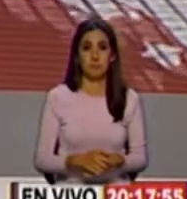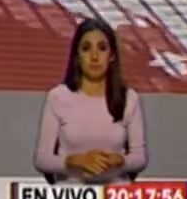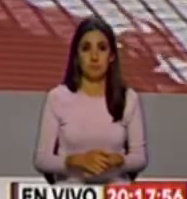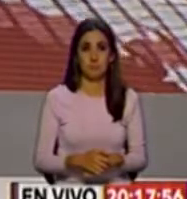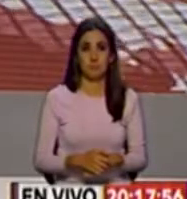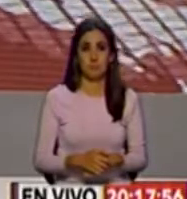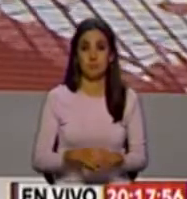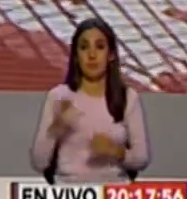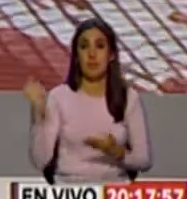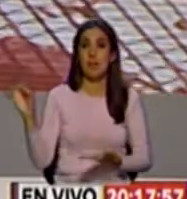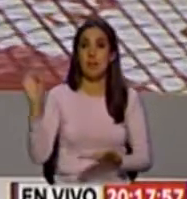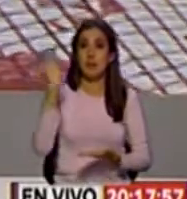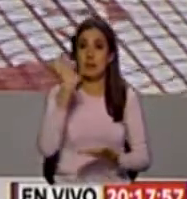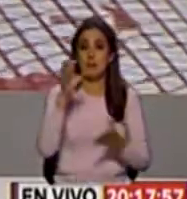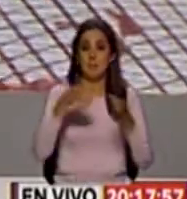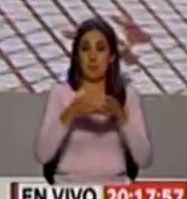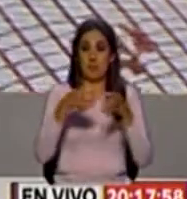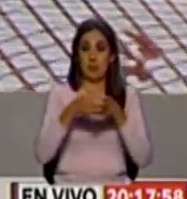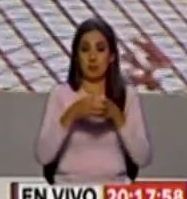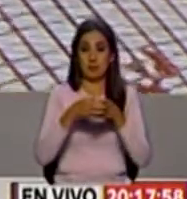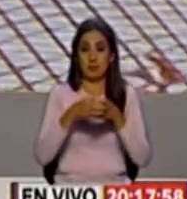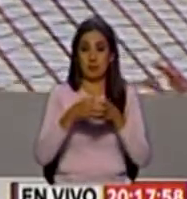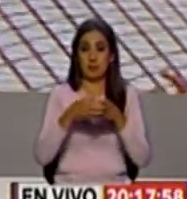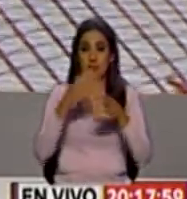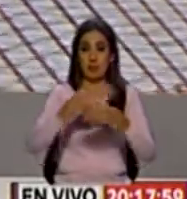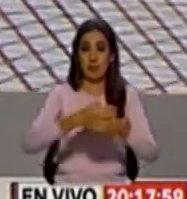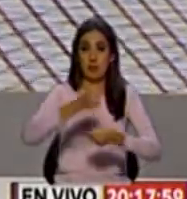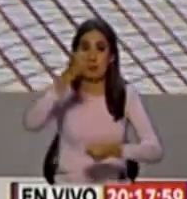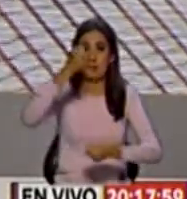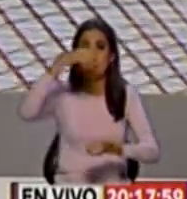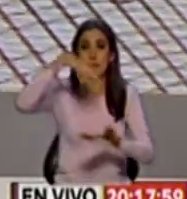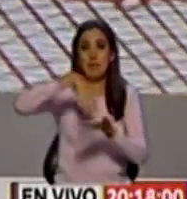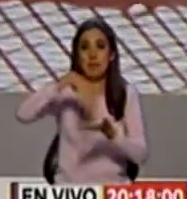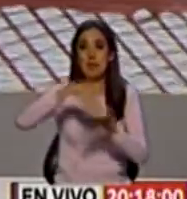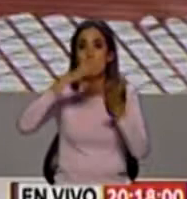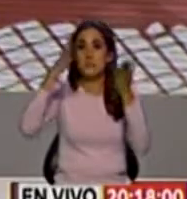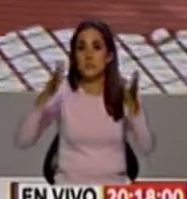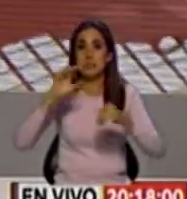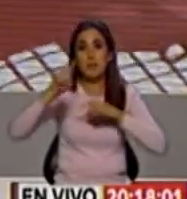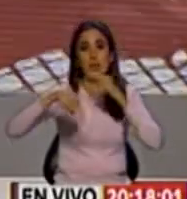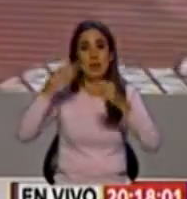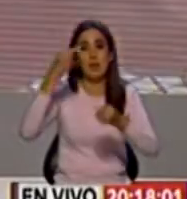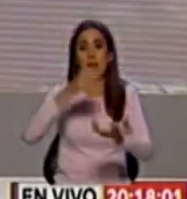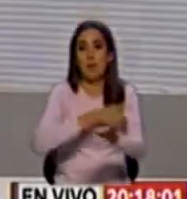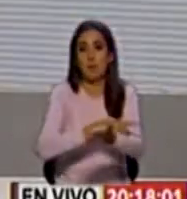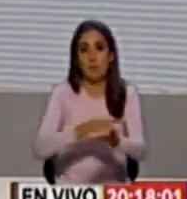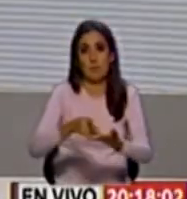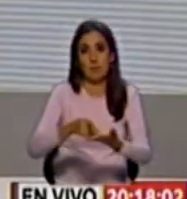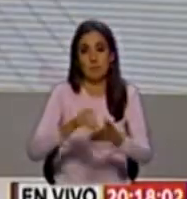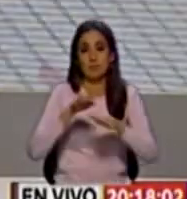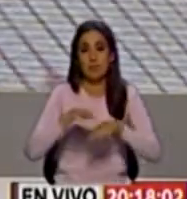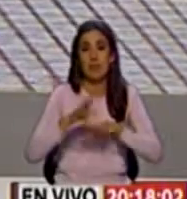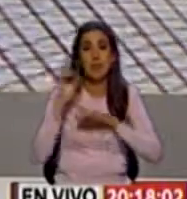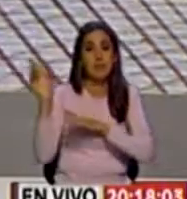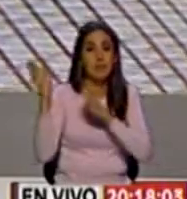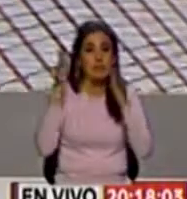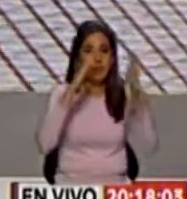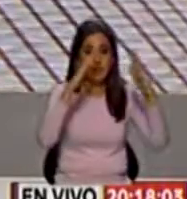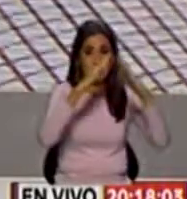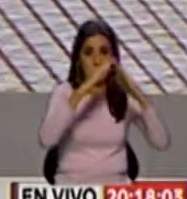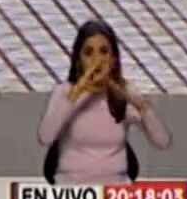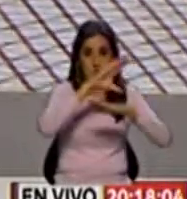Mientras, los representantes de la Federación de Estudiantes Universitarios del Ecuador anunciaron que la próxima semana acudirán al legislativo para